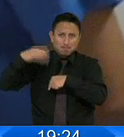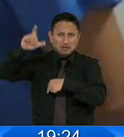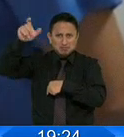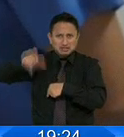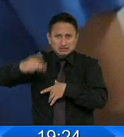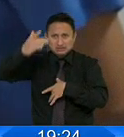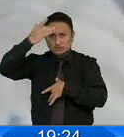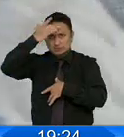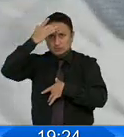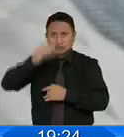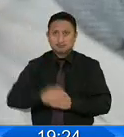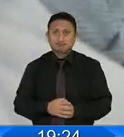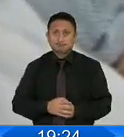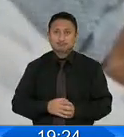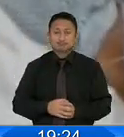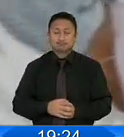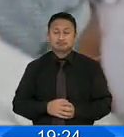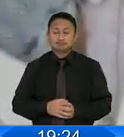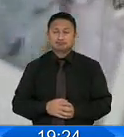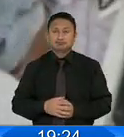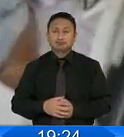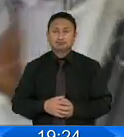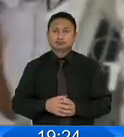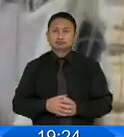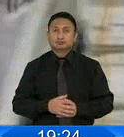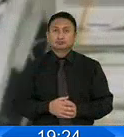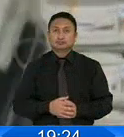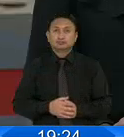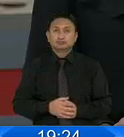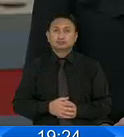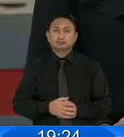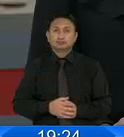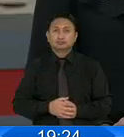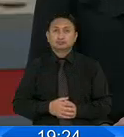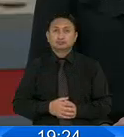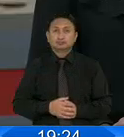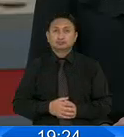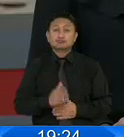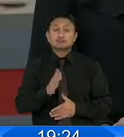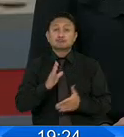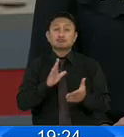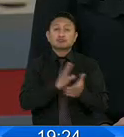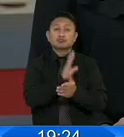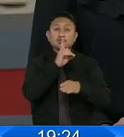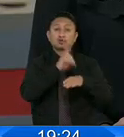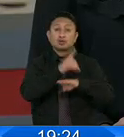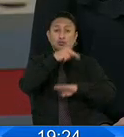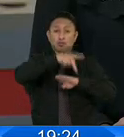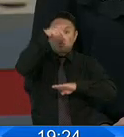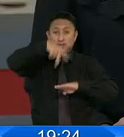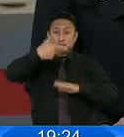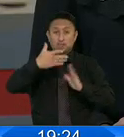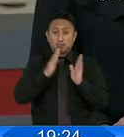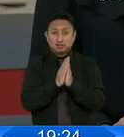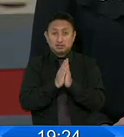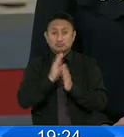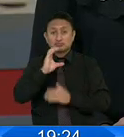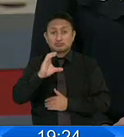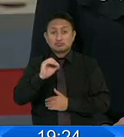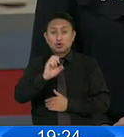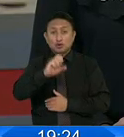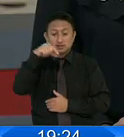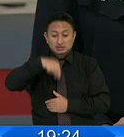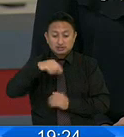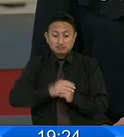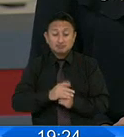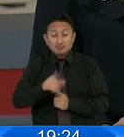infectados. Informó Ismenia Solórzano. El Colegio de Médicos de Pichincha solicita al COE Nacional que se aplique la